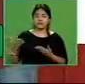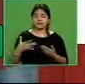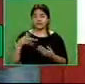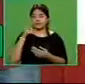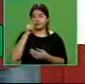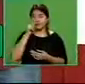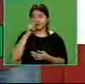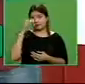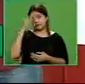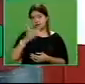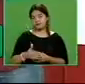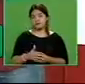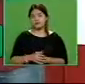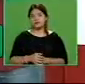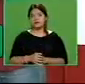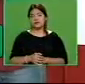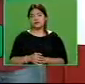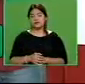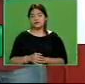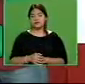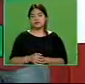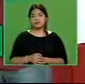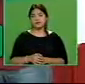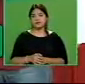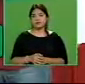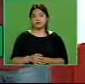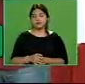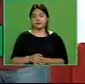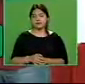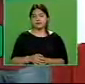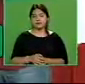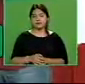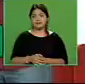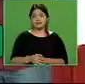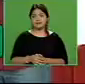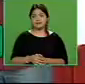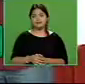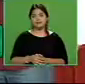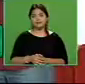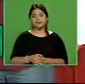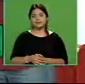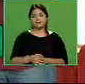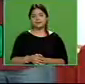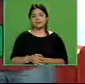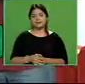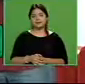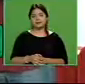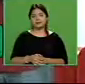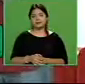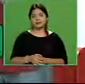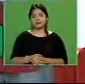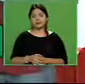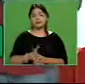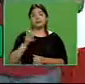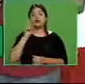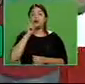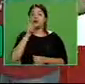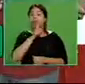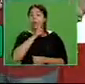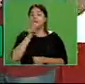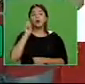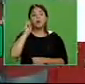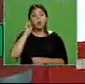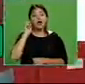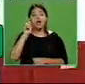general de la SODI, de la zona de defensa integral. Me está dando aquí. Valeria, ¿dónde está